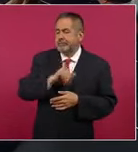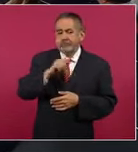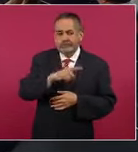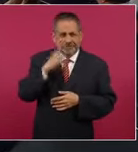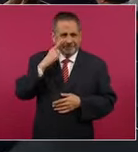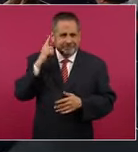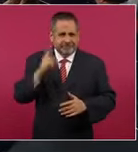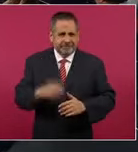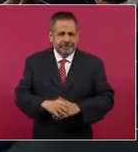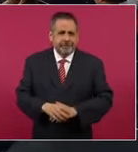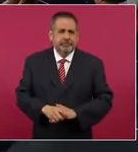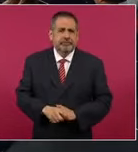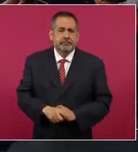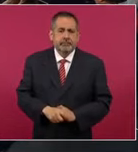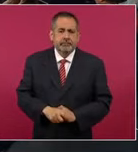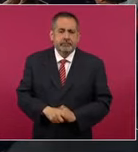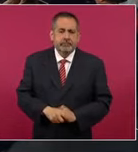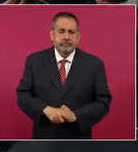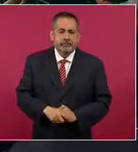Esto.